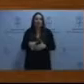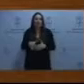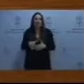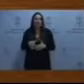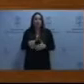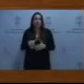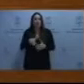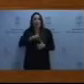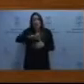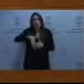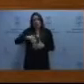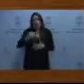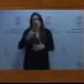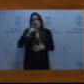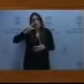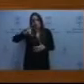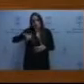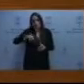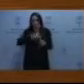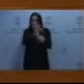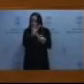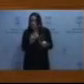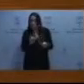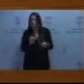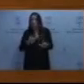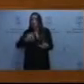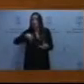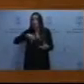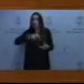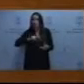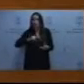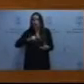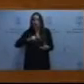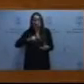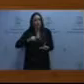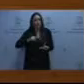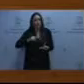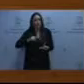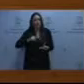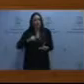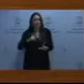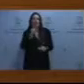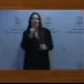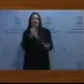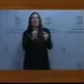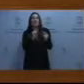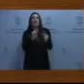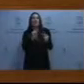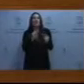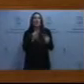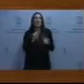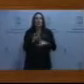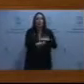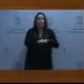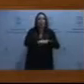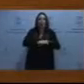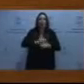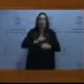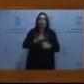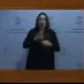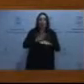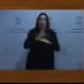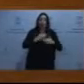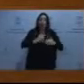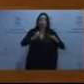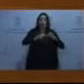no lo va a reconocer, pero no vamos a picar el anzuelo porque el debate no es Gobierno cameral sí o Gobierno cameral no, que empiezo a plantearme que ni tan